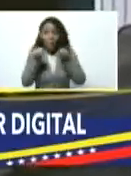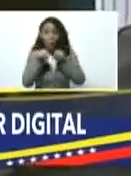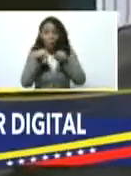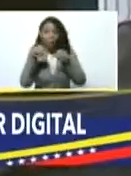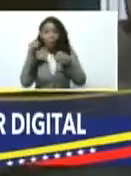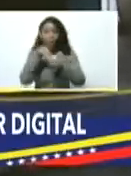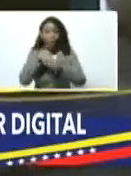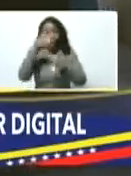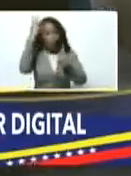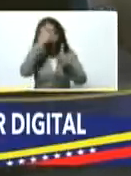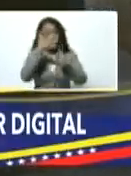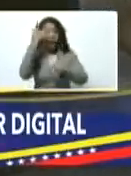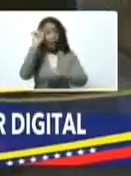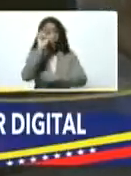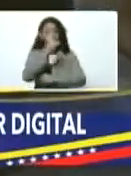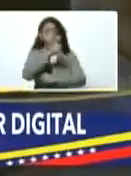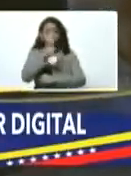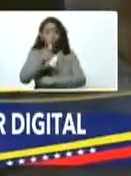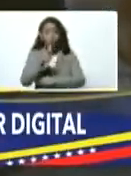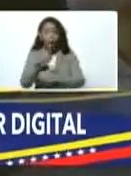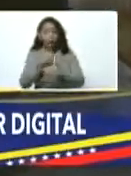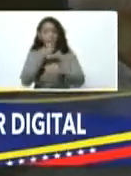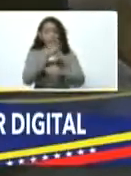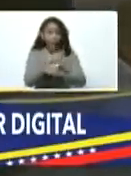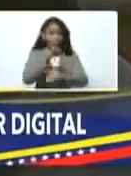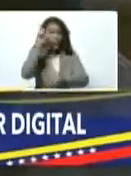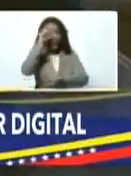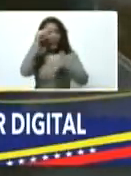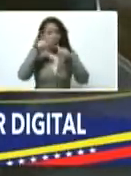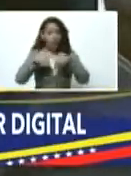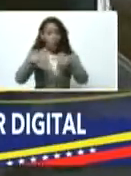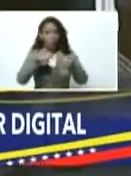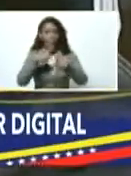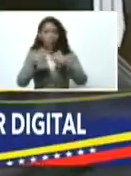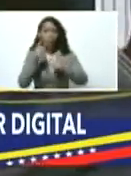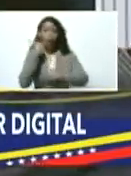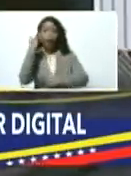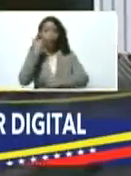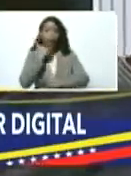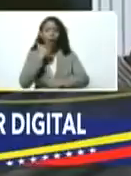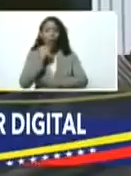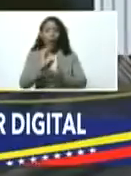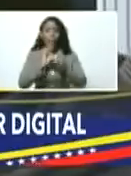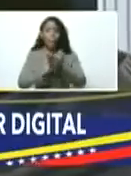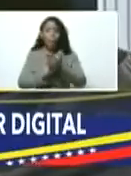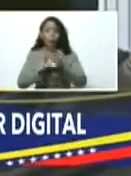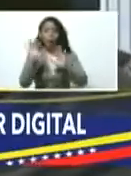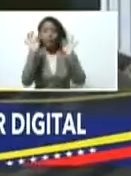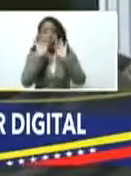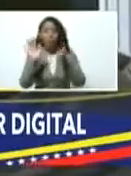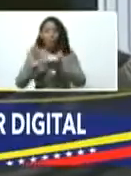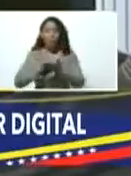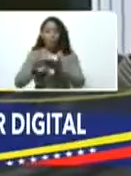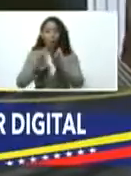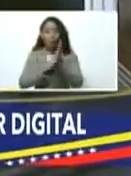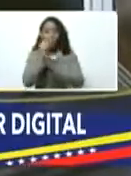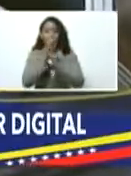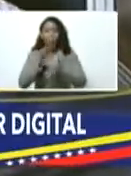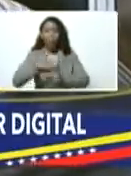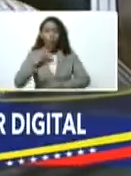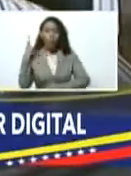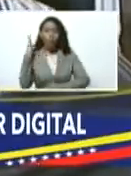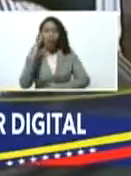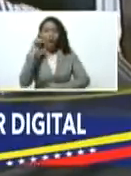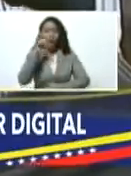formación, tienen una persona que va a la inducción en este lugar. Pero hay algo que establece la dinámica digital, que es que el emprendedor puede venir aquí